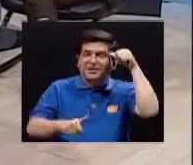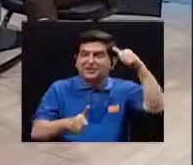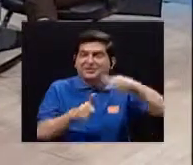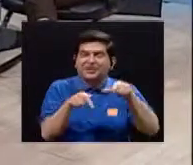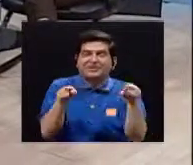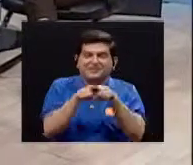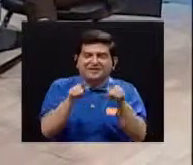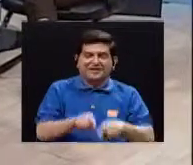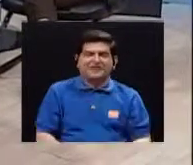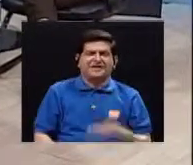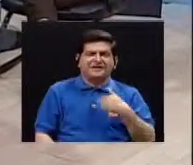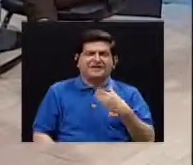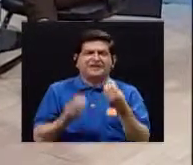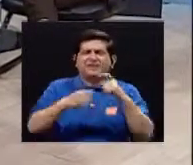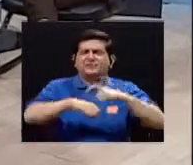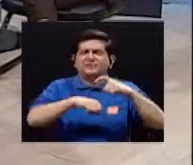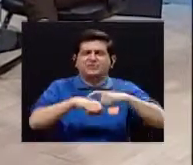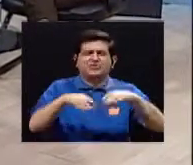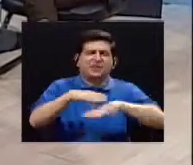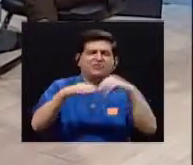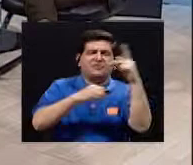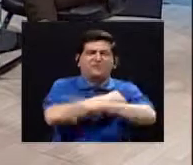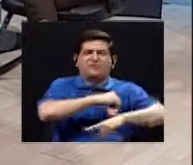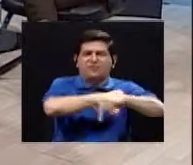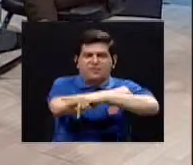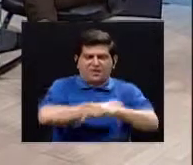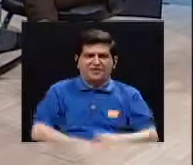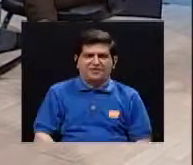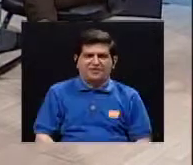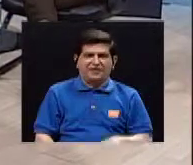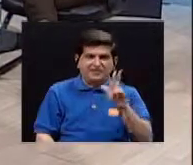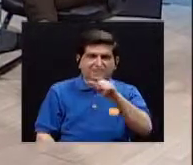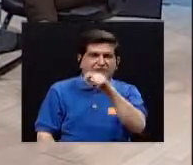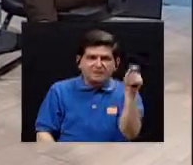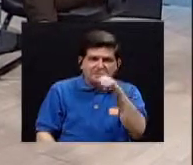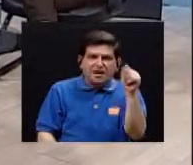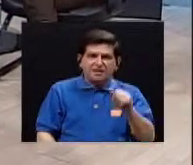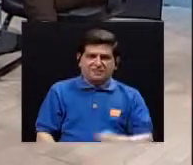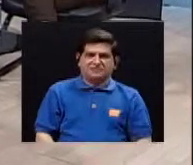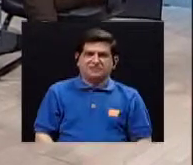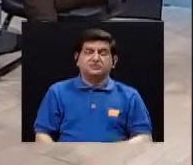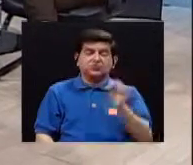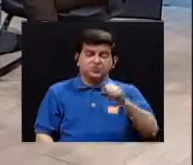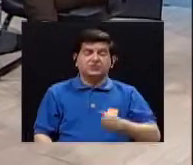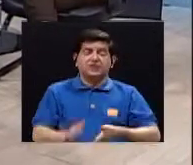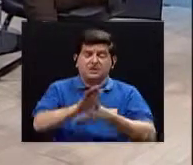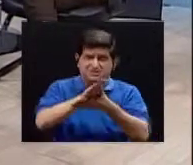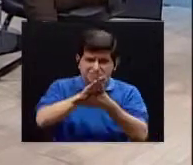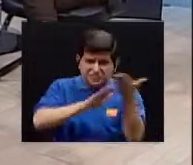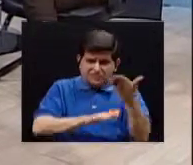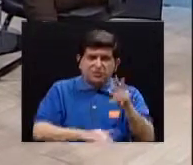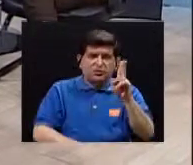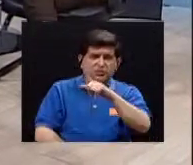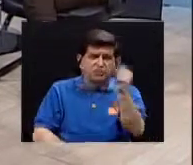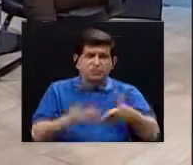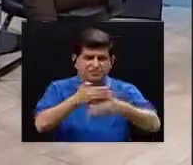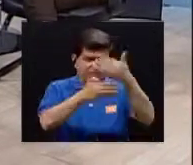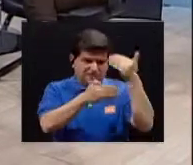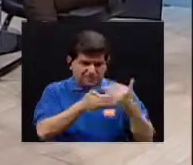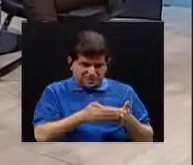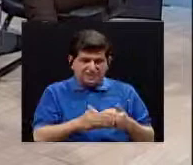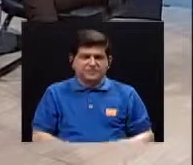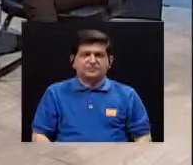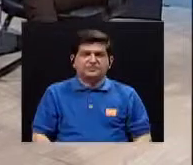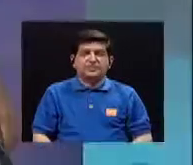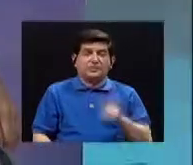es que hay que recordar también que tenía mucho tiempo de estar fuera del país o de los órdenes del mundial sino que claro se fueron con dos